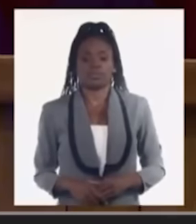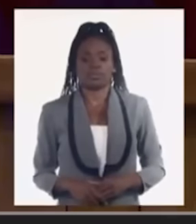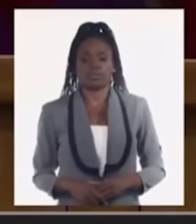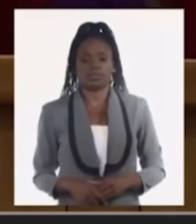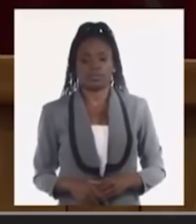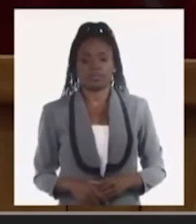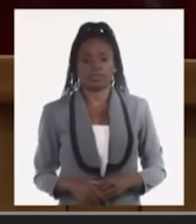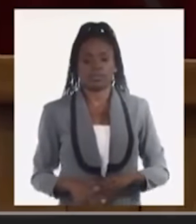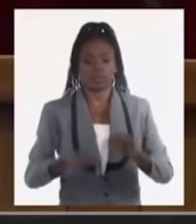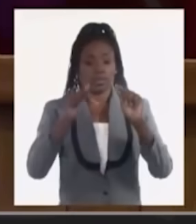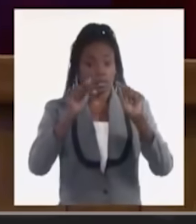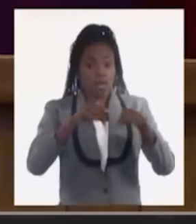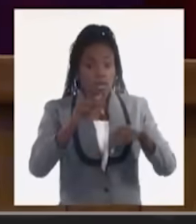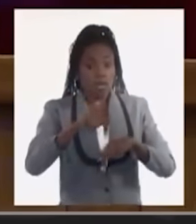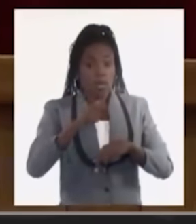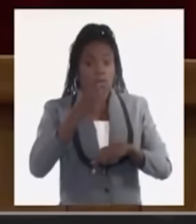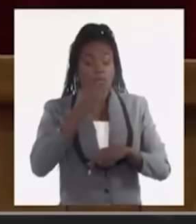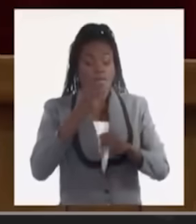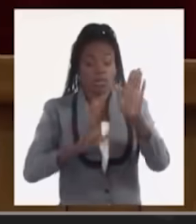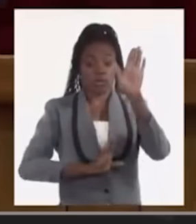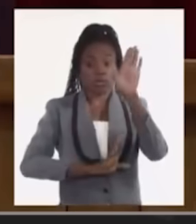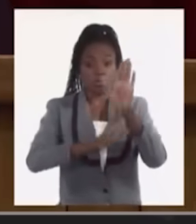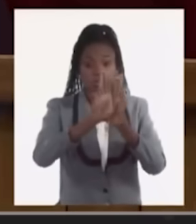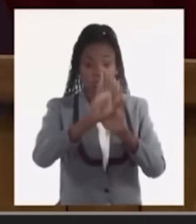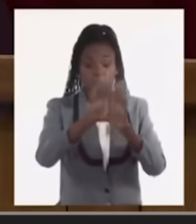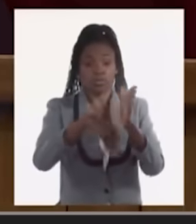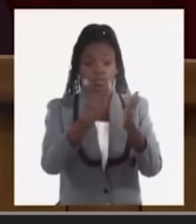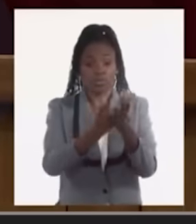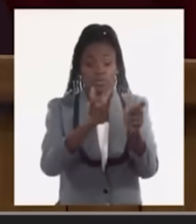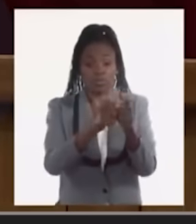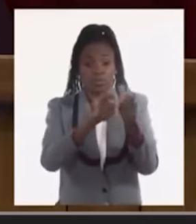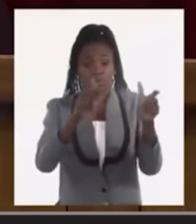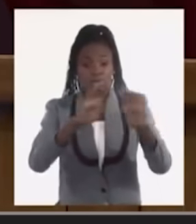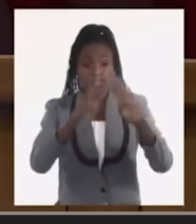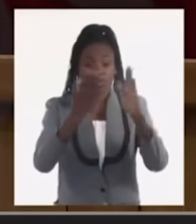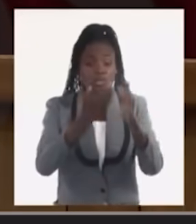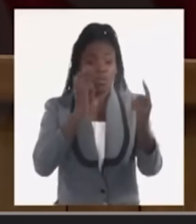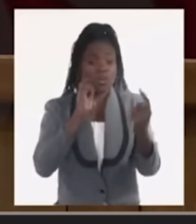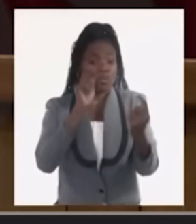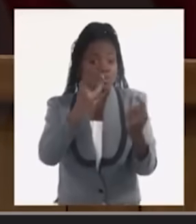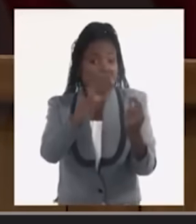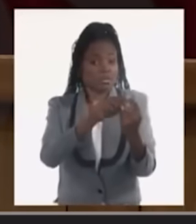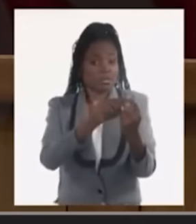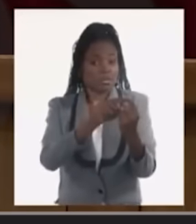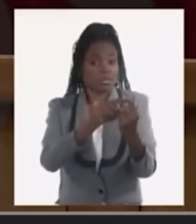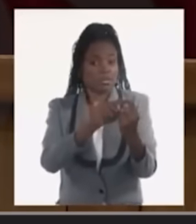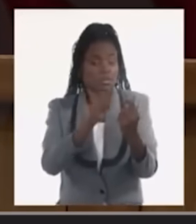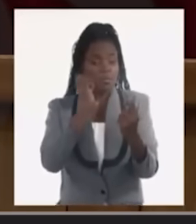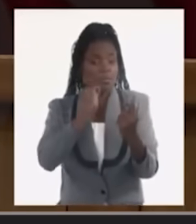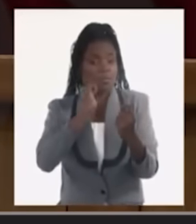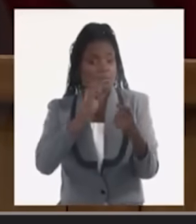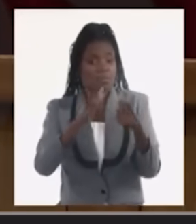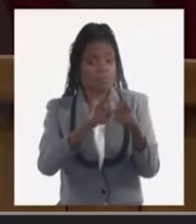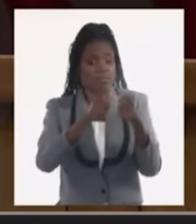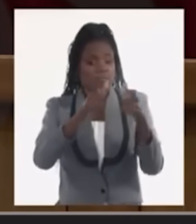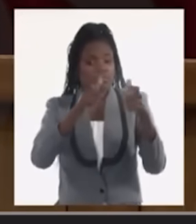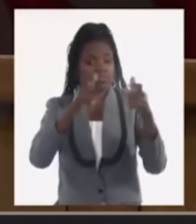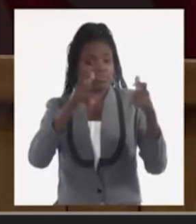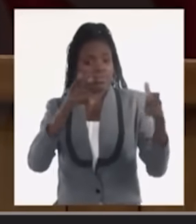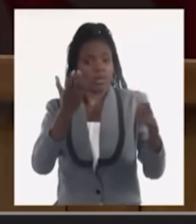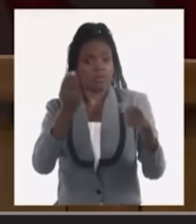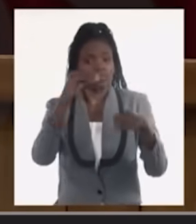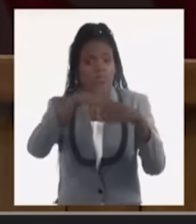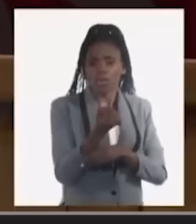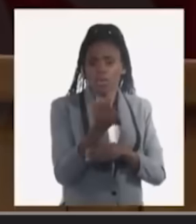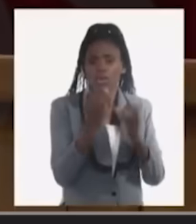se requiere para poder avanzar en la implementación de todos estos objetivos? Incrementar los ingresos en